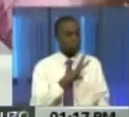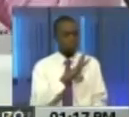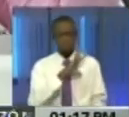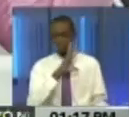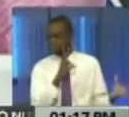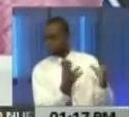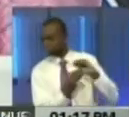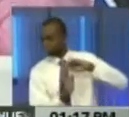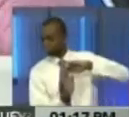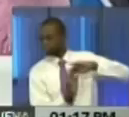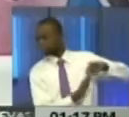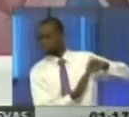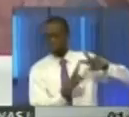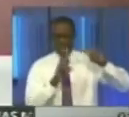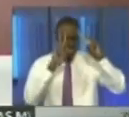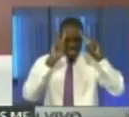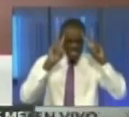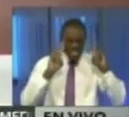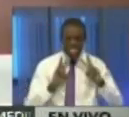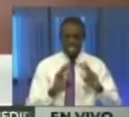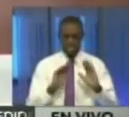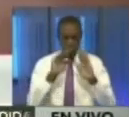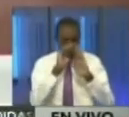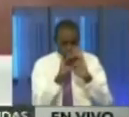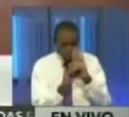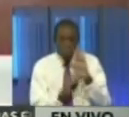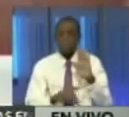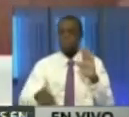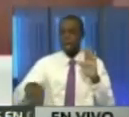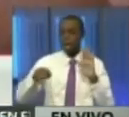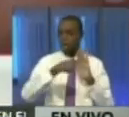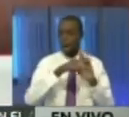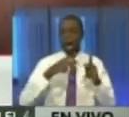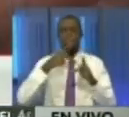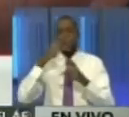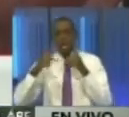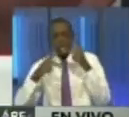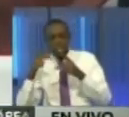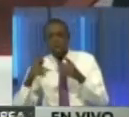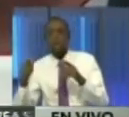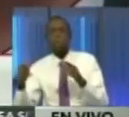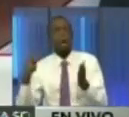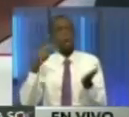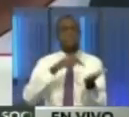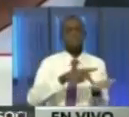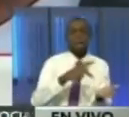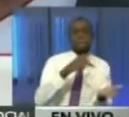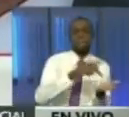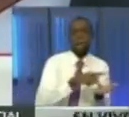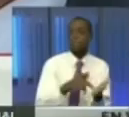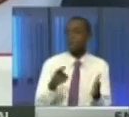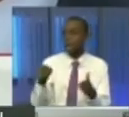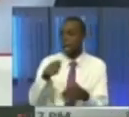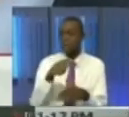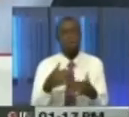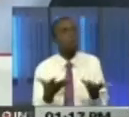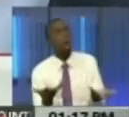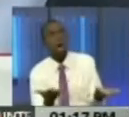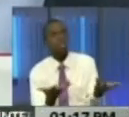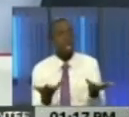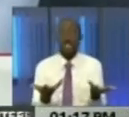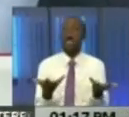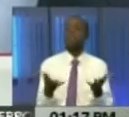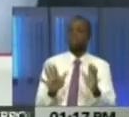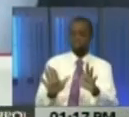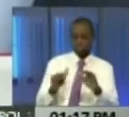los mecanismos de participación en lo político que establece, los medios de participación en lo político que establece